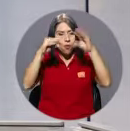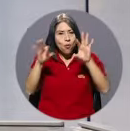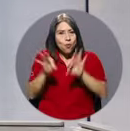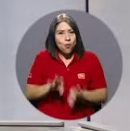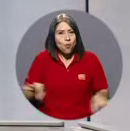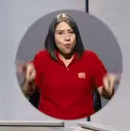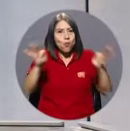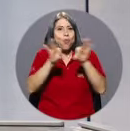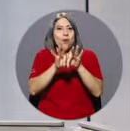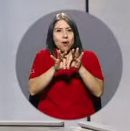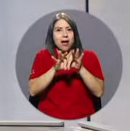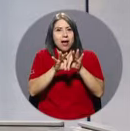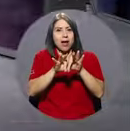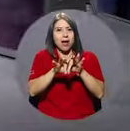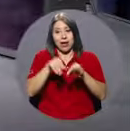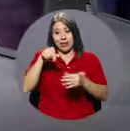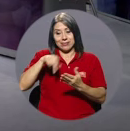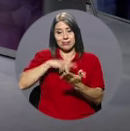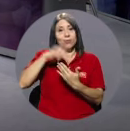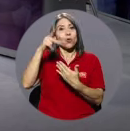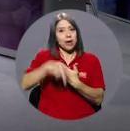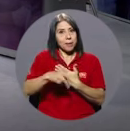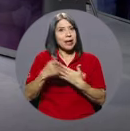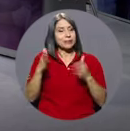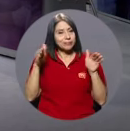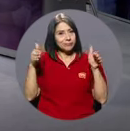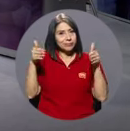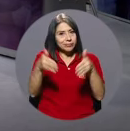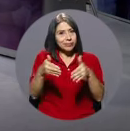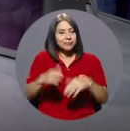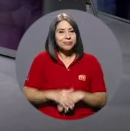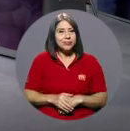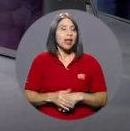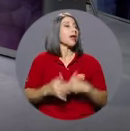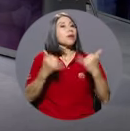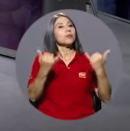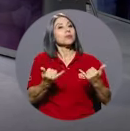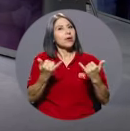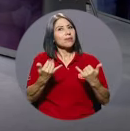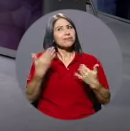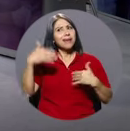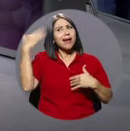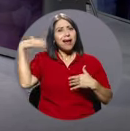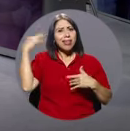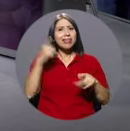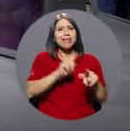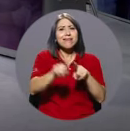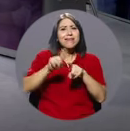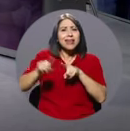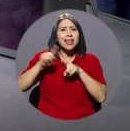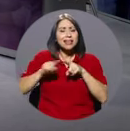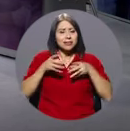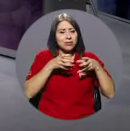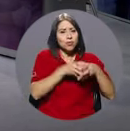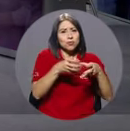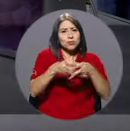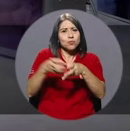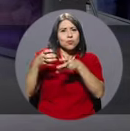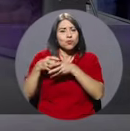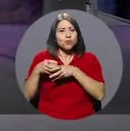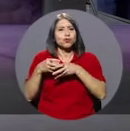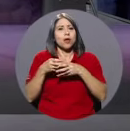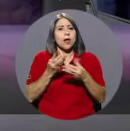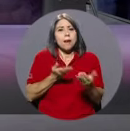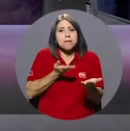Por eso es que estamos haciendo este programa. Y vamos a tomar como punto de referencia, ha habido múltiples manifestaciones de diferentes sectores